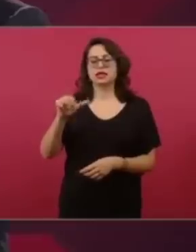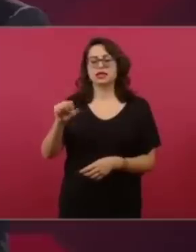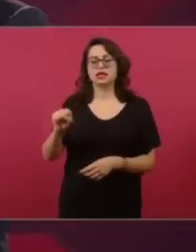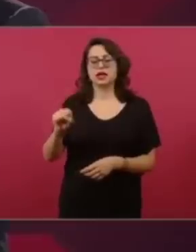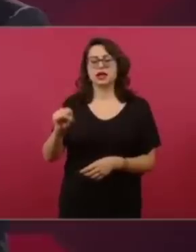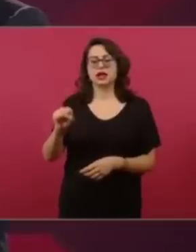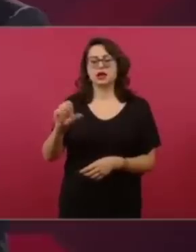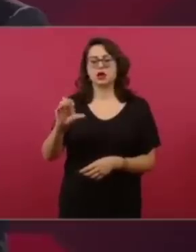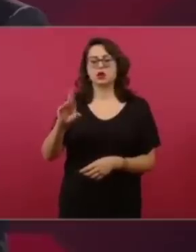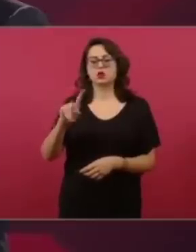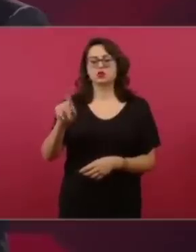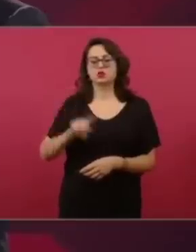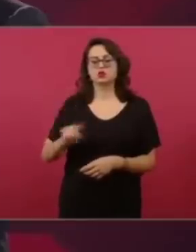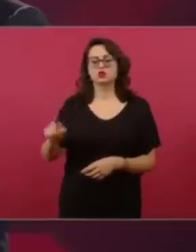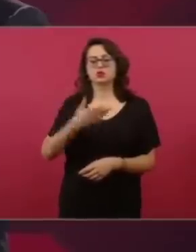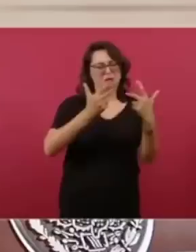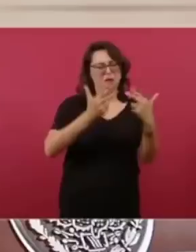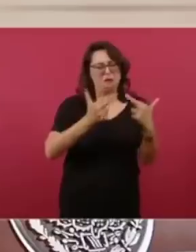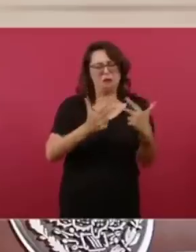Portillo.